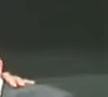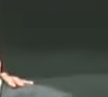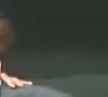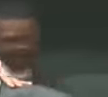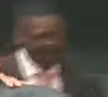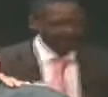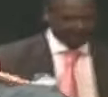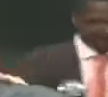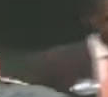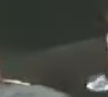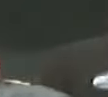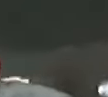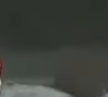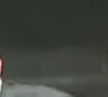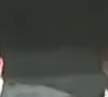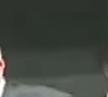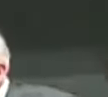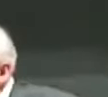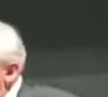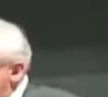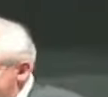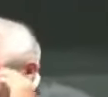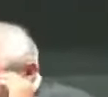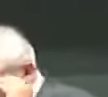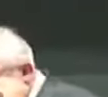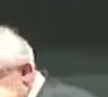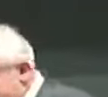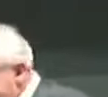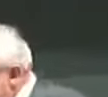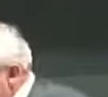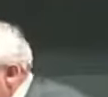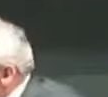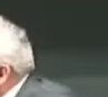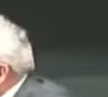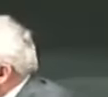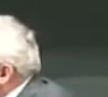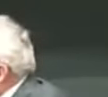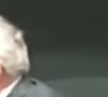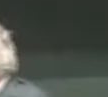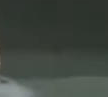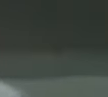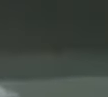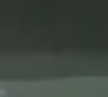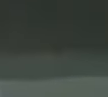este momento, mi buen Señor. Amén.